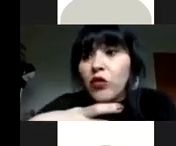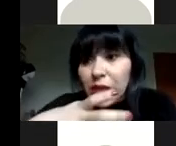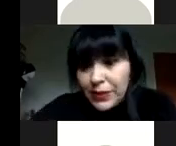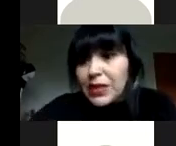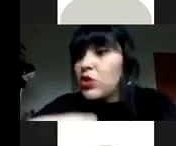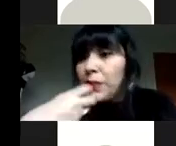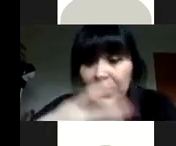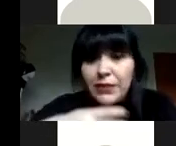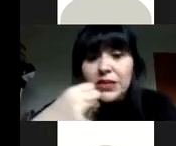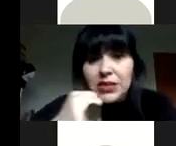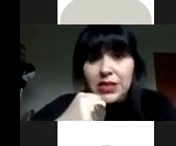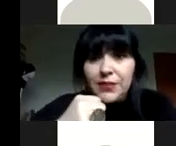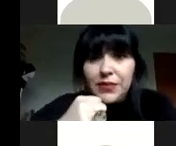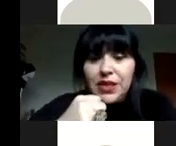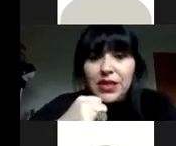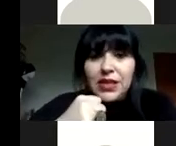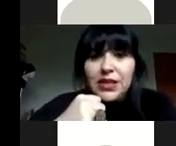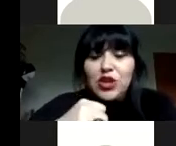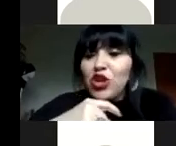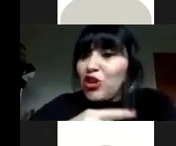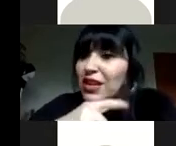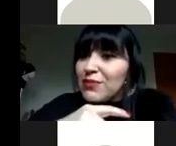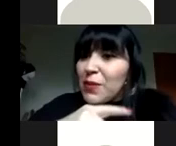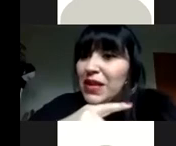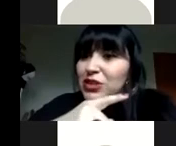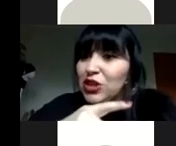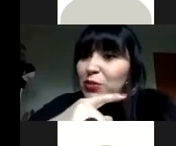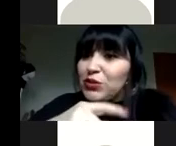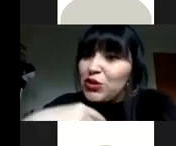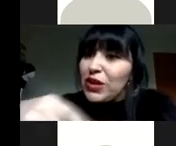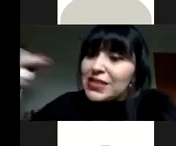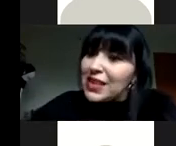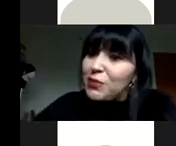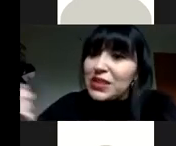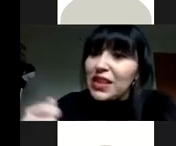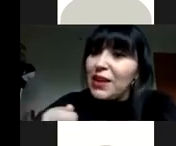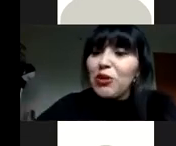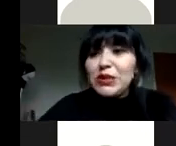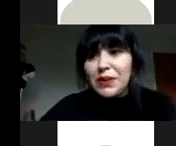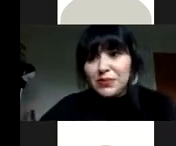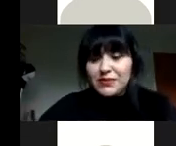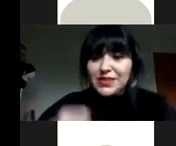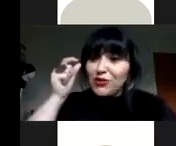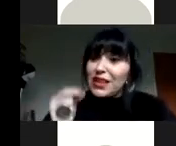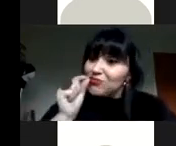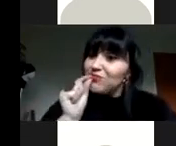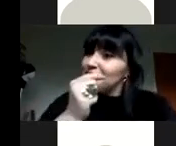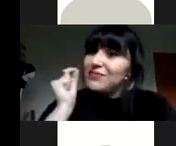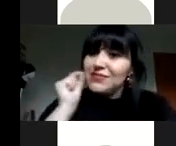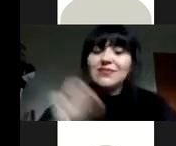de confinamiento, de pandemia, etc. No quiero dar más explicaciones porque si no voy a decir la respuesta de las próximas. Así que